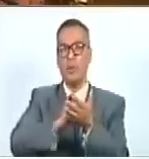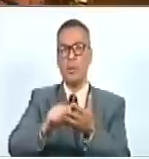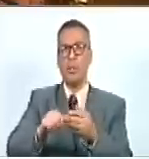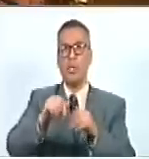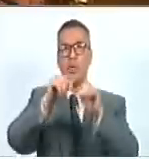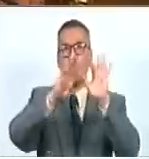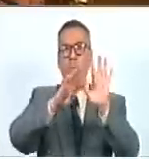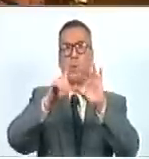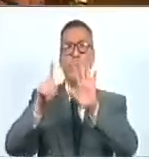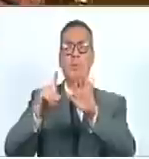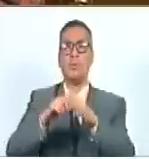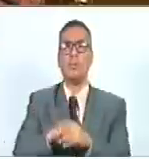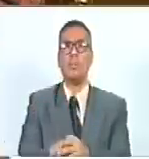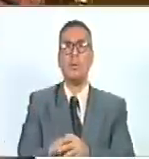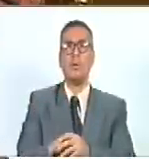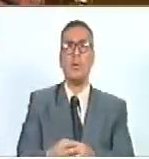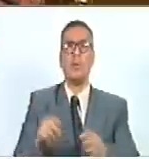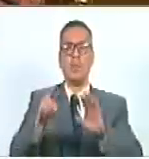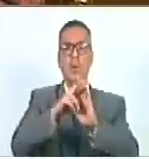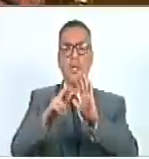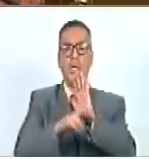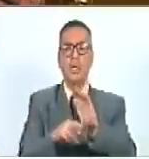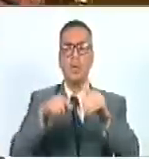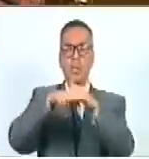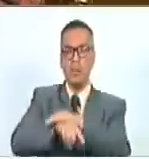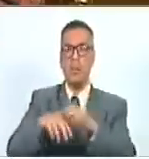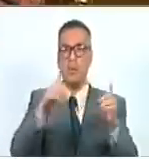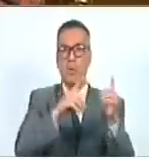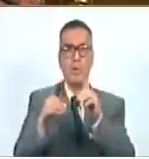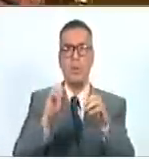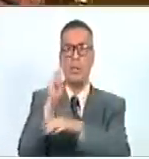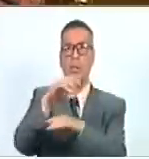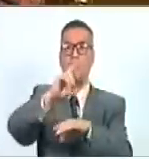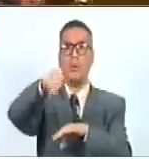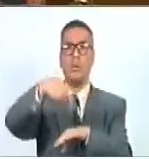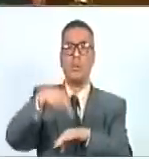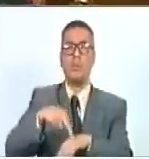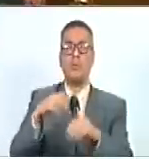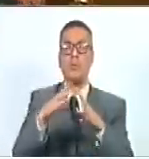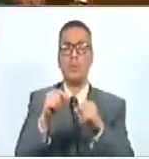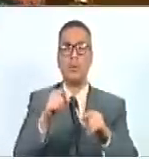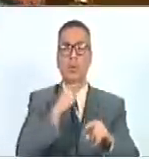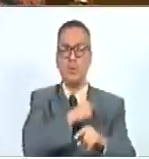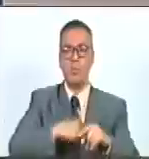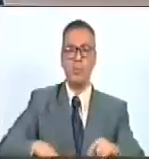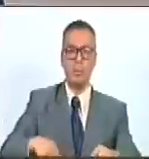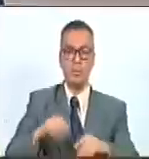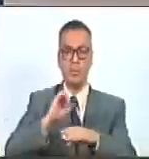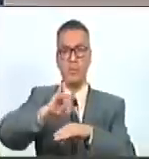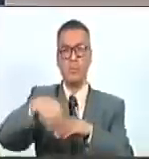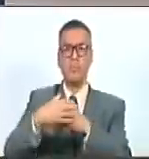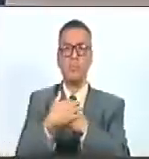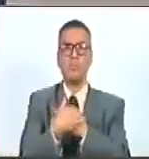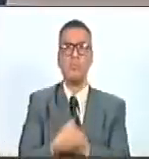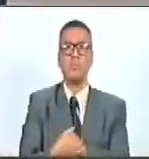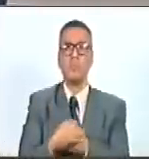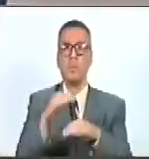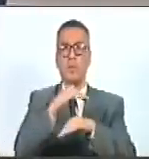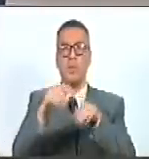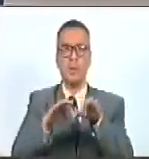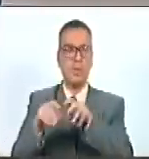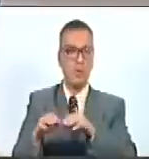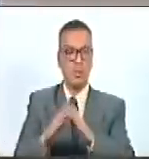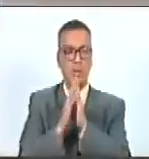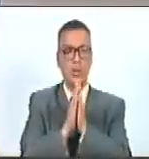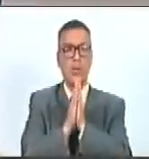artículo 96 del reglamento interior y de debate de la Asamblea Nacional. Esto, ciudadano presidente. Ciudadana secretaria, si